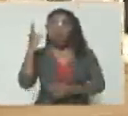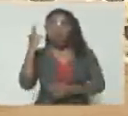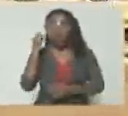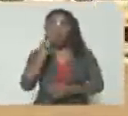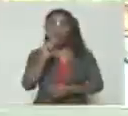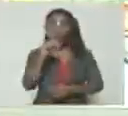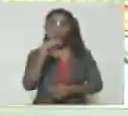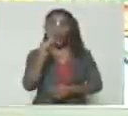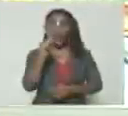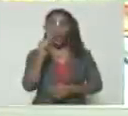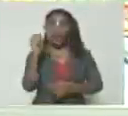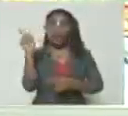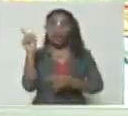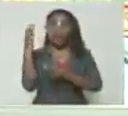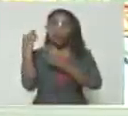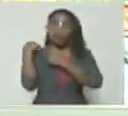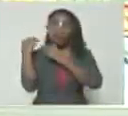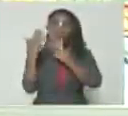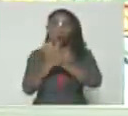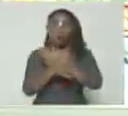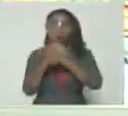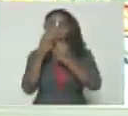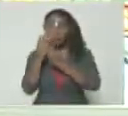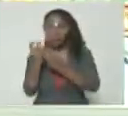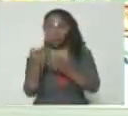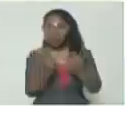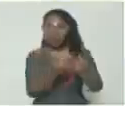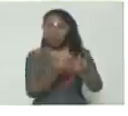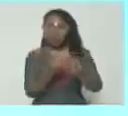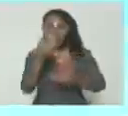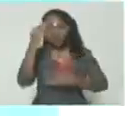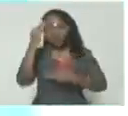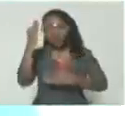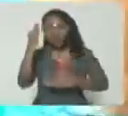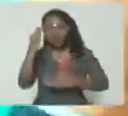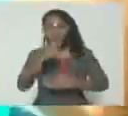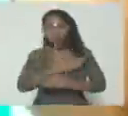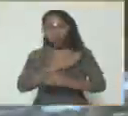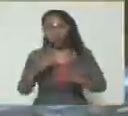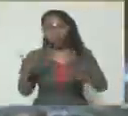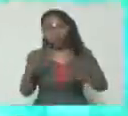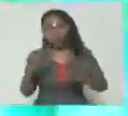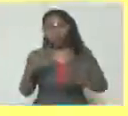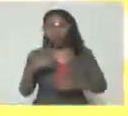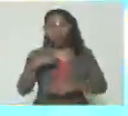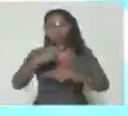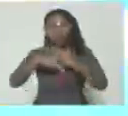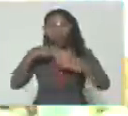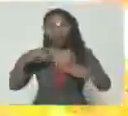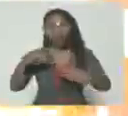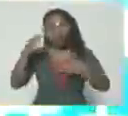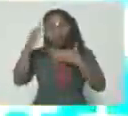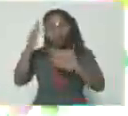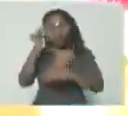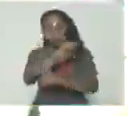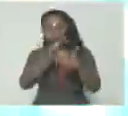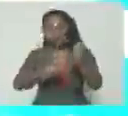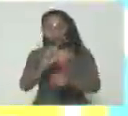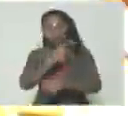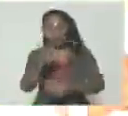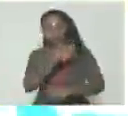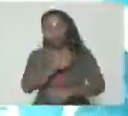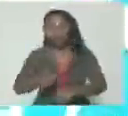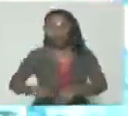Mora. Ana Karina, bienvenida. Saludo solidario y revolucionario, presidente. Saludo, vicepresidenta, ministro